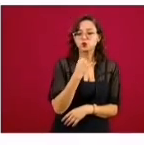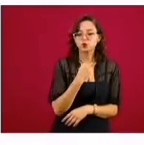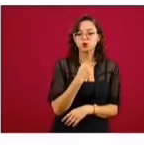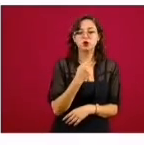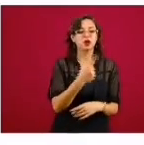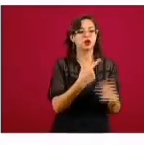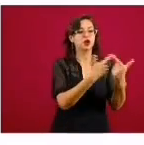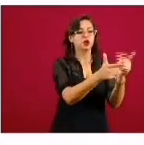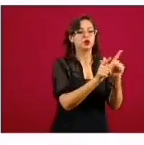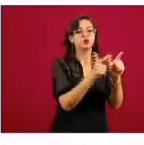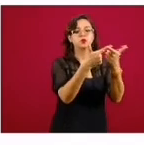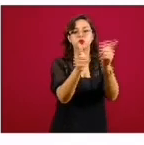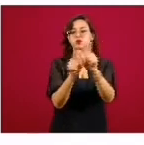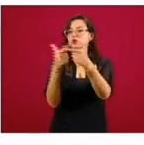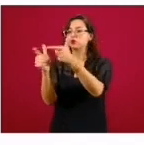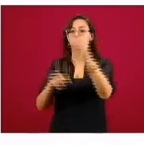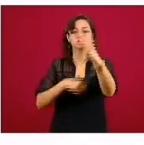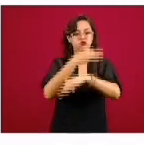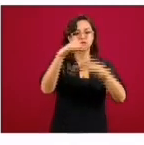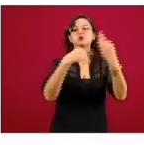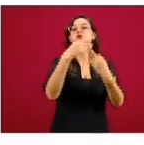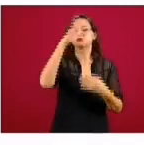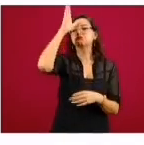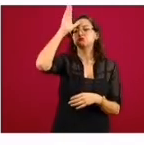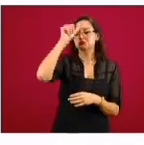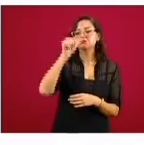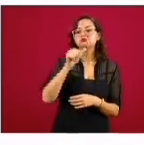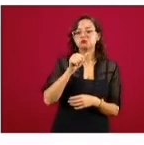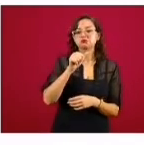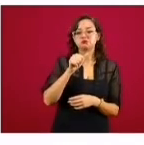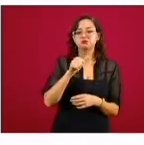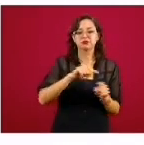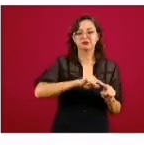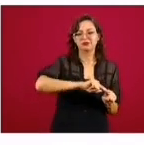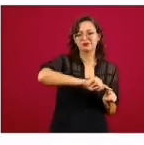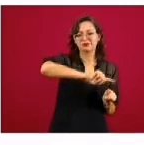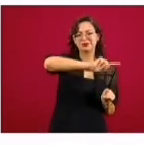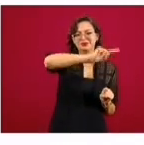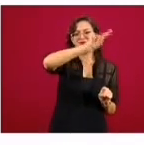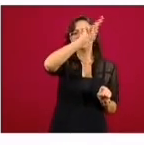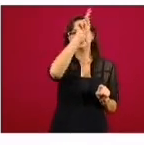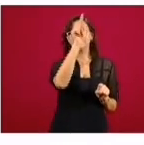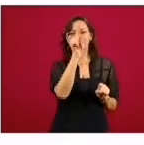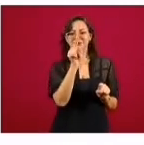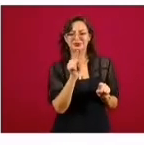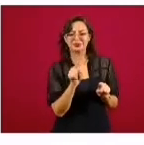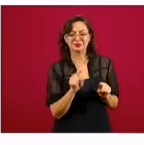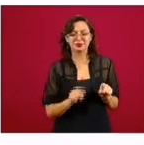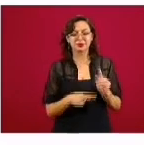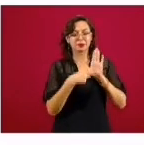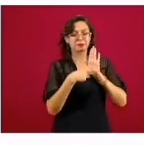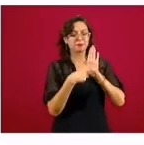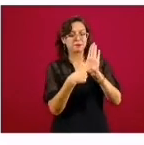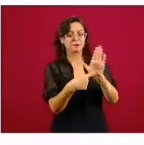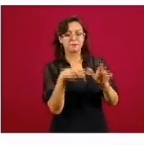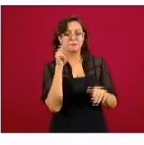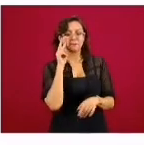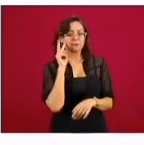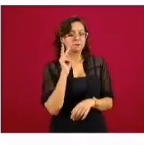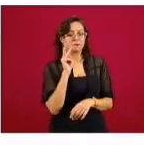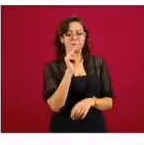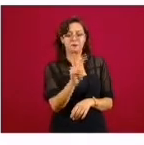de todos estos grupos académicos, y aquí comento también, seleccionamos esta porque es la que tiene la visualización